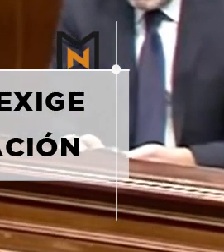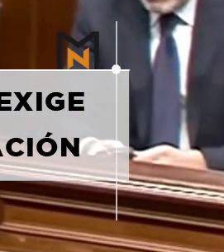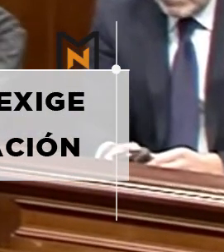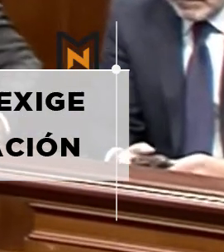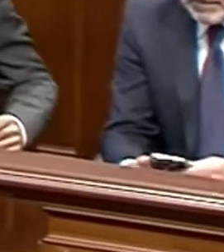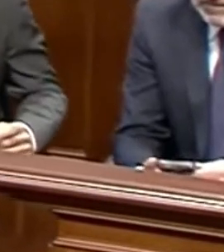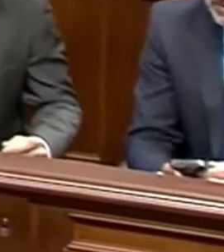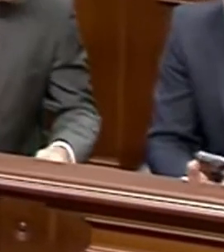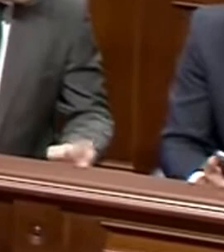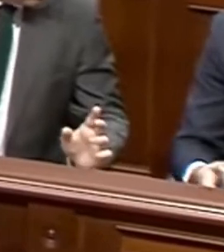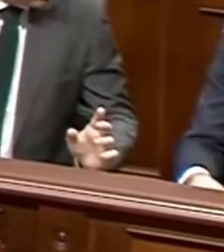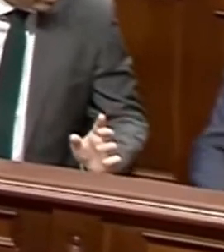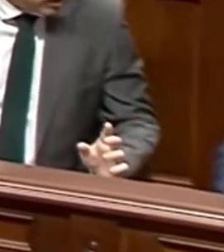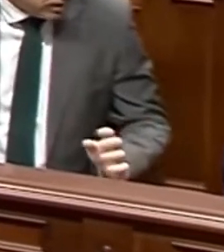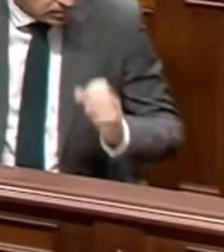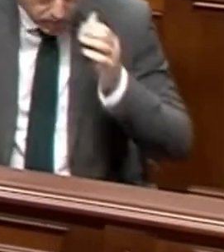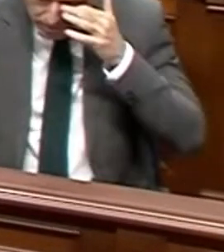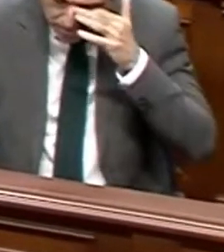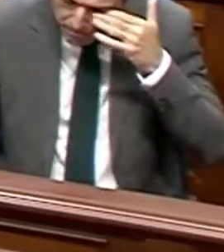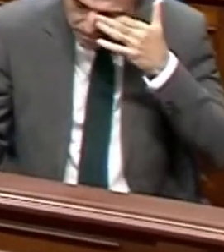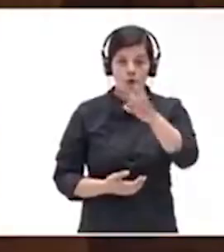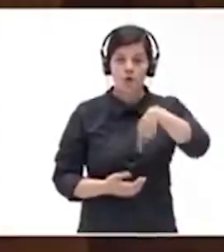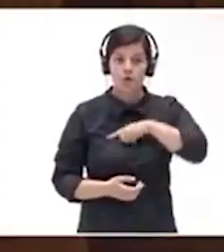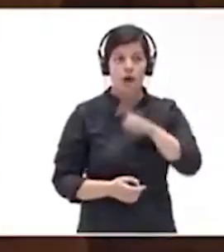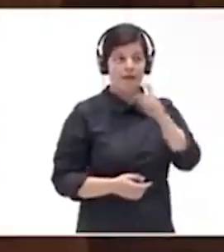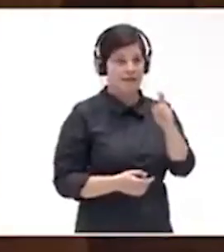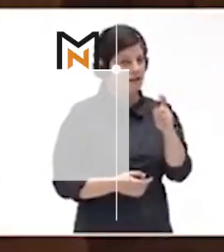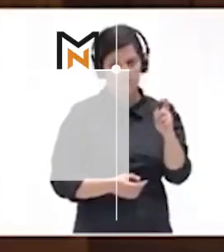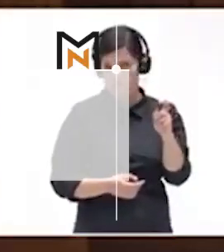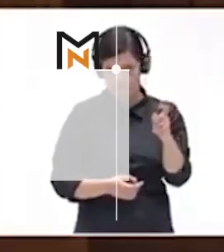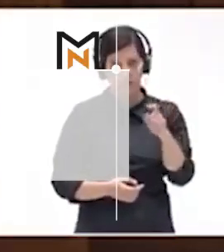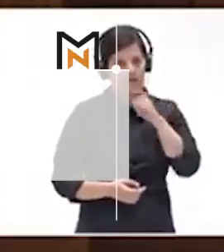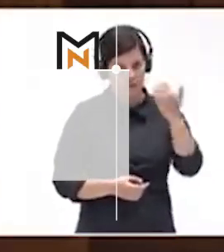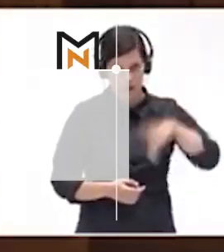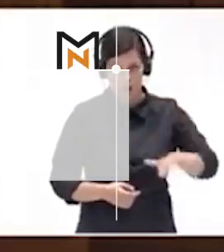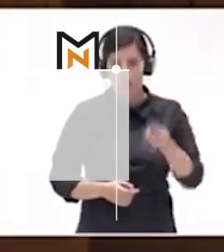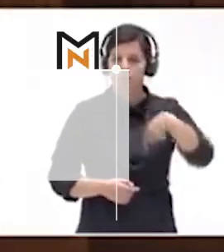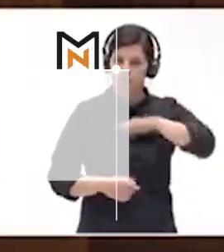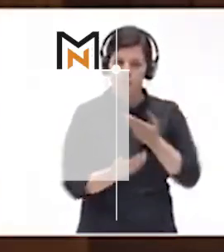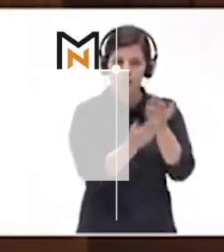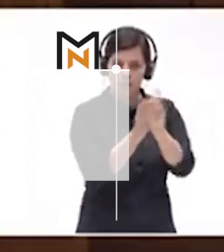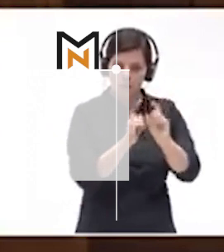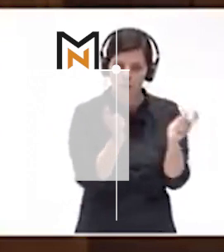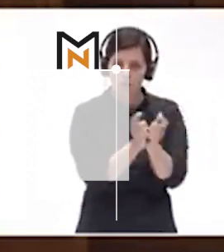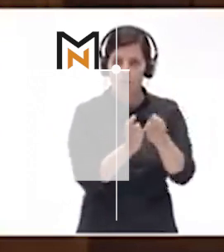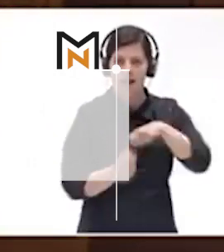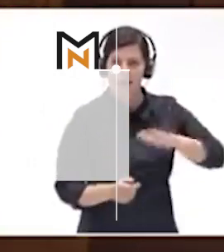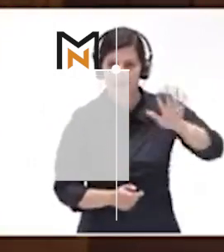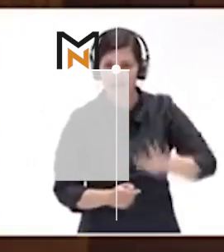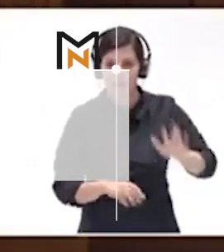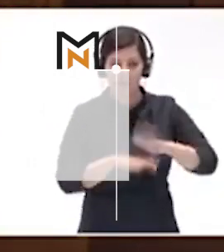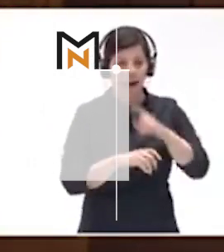Estado una acción urgente y decidida en materia migratoria desde el primer momento promovimos reuniones con el estado para advertirles de lo que estaba